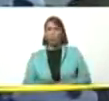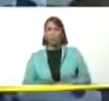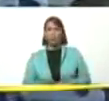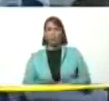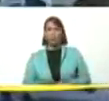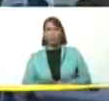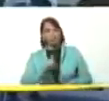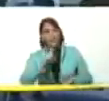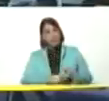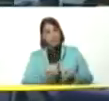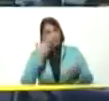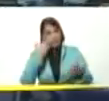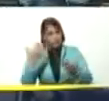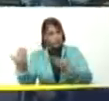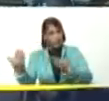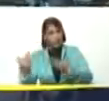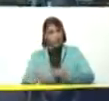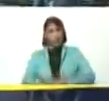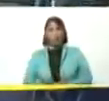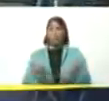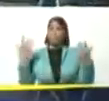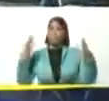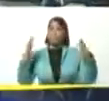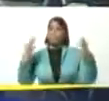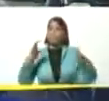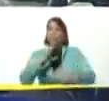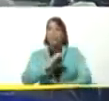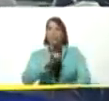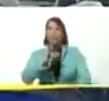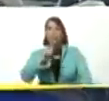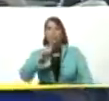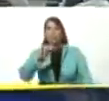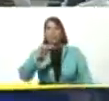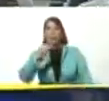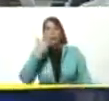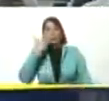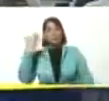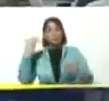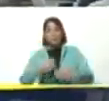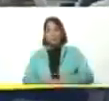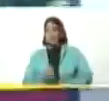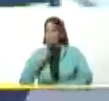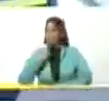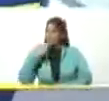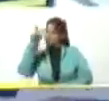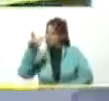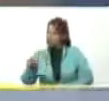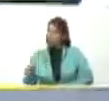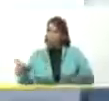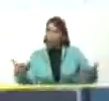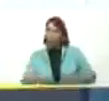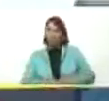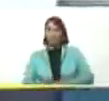mi esposa Cilita. Un aplauso a Cilia Flores de Maduro, ¿vale? Cilita la bonita.